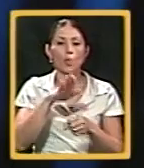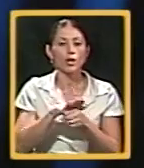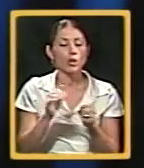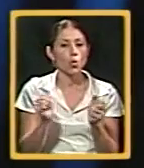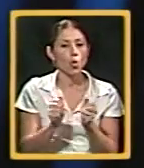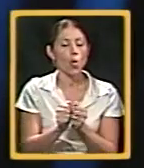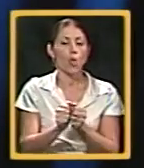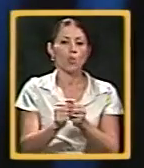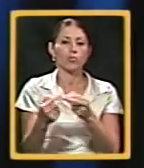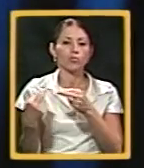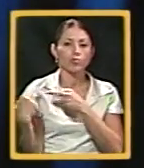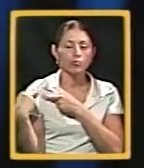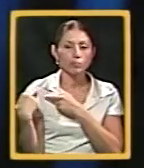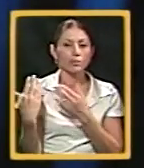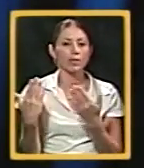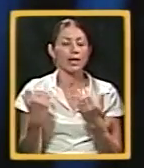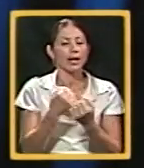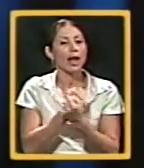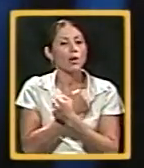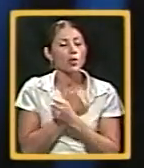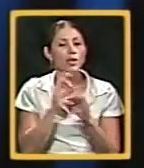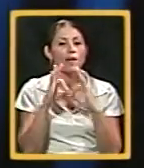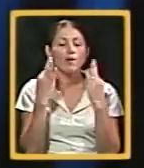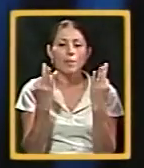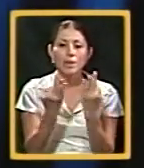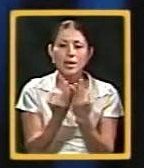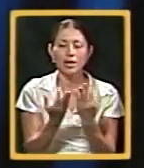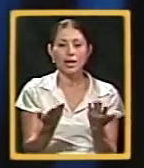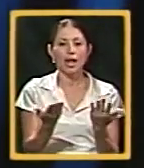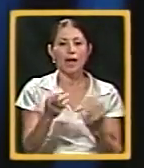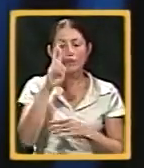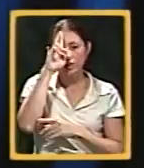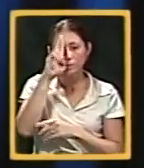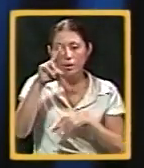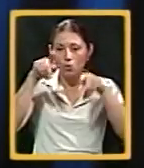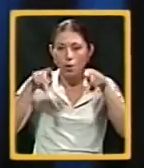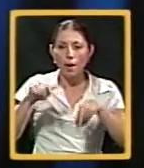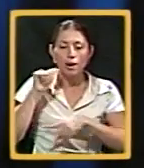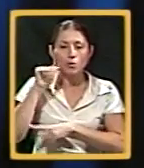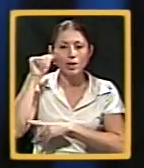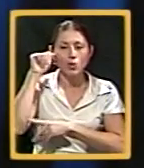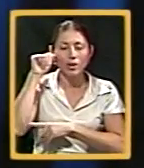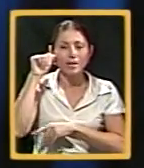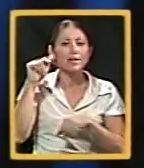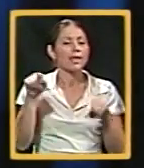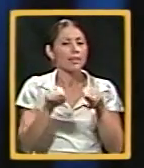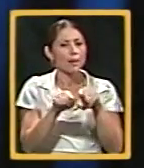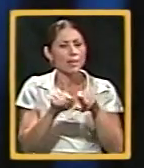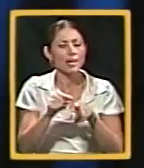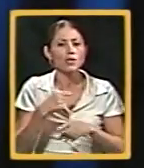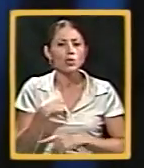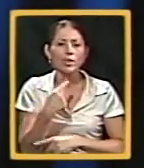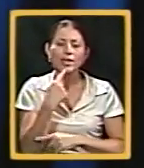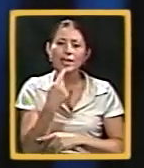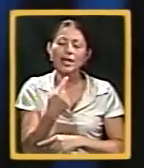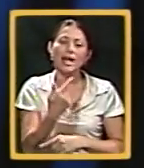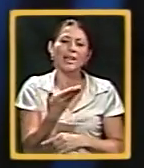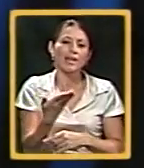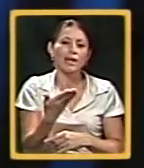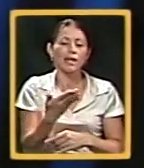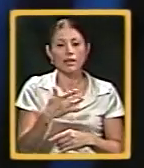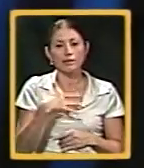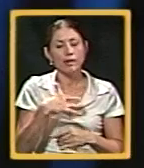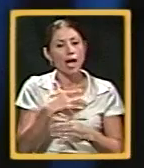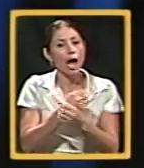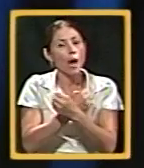valor de la familia, el respeto a los mayores, en fin, también yo diría que el aprecio por la